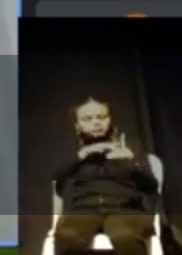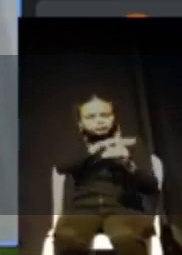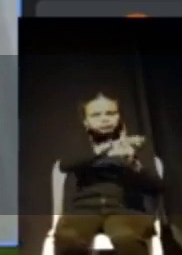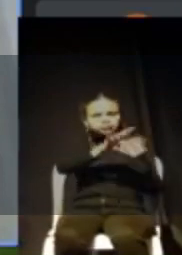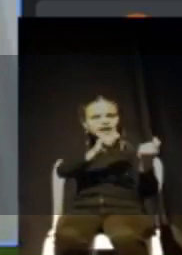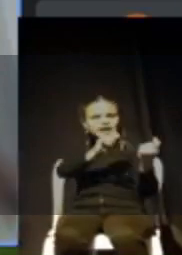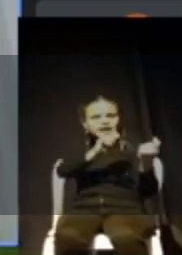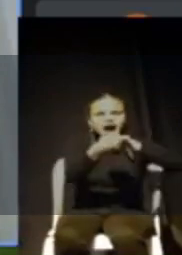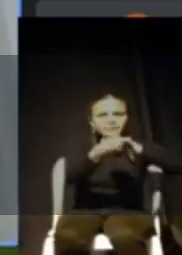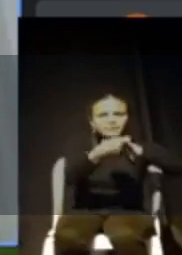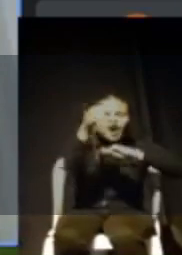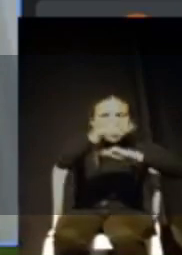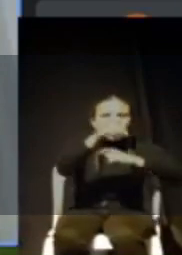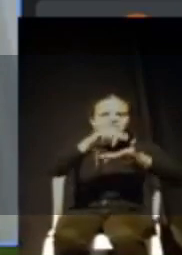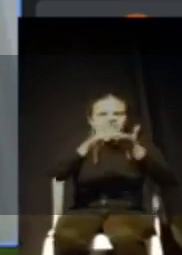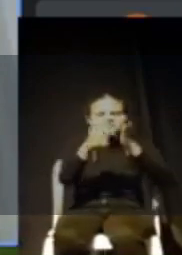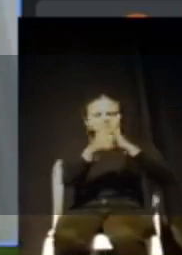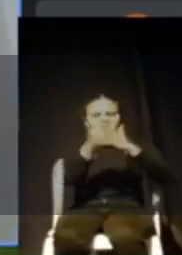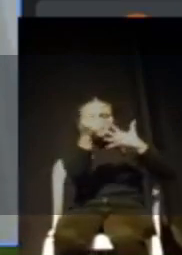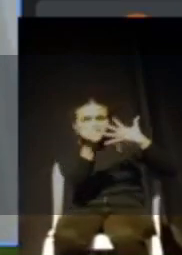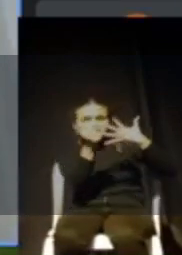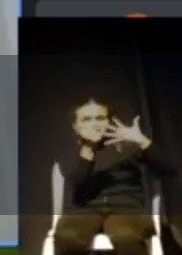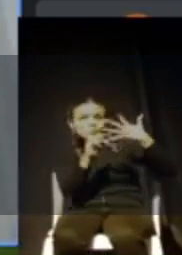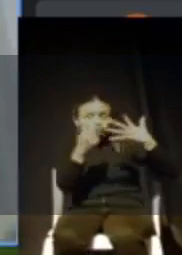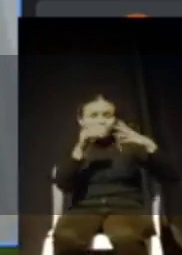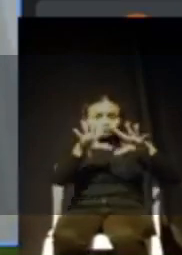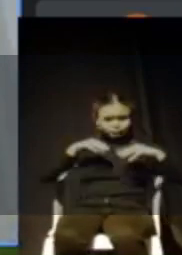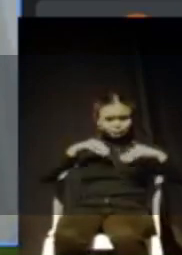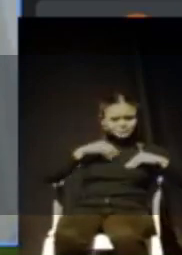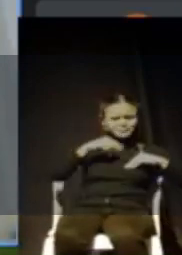elementos diferentes a la perspectiva de adopción, casa adentro